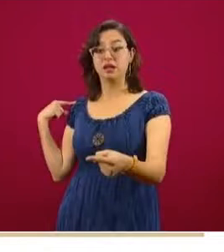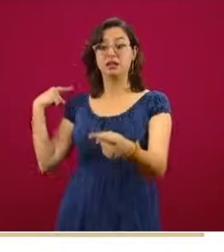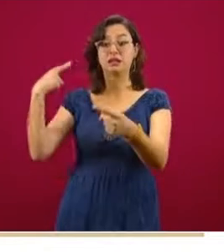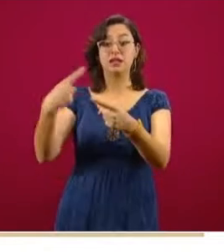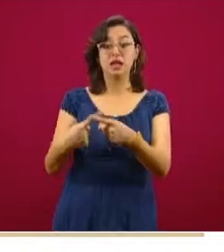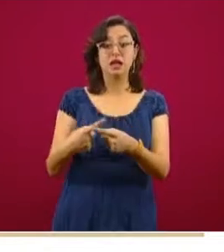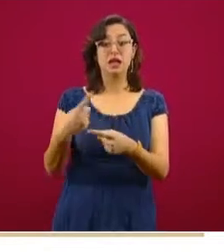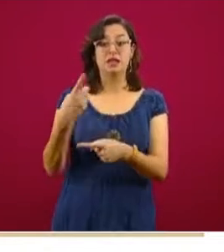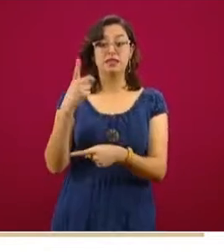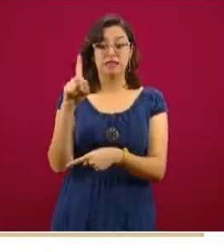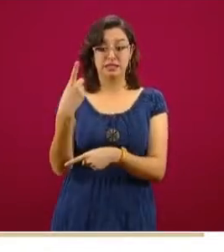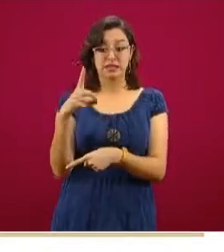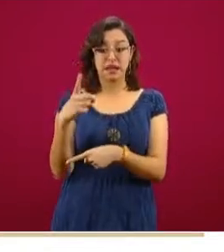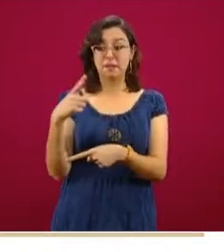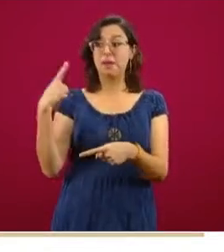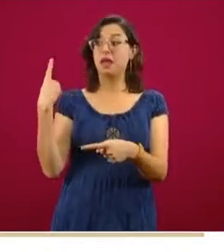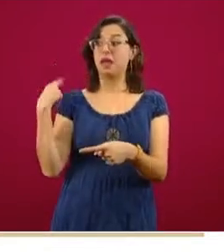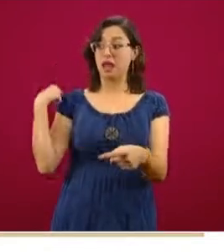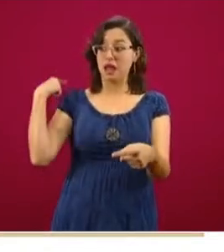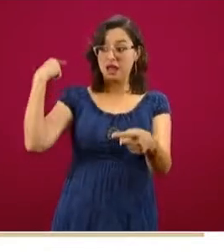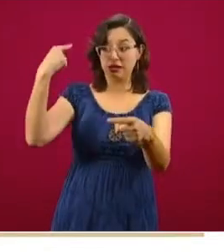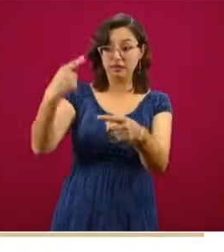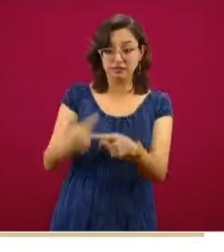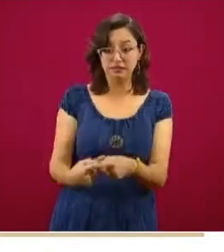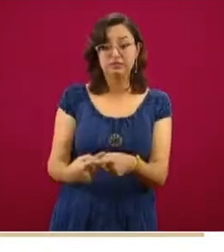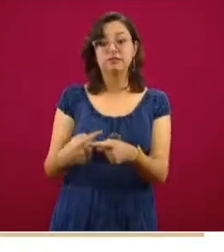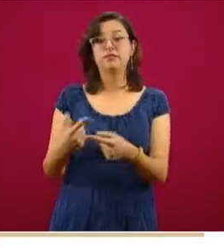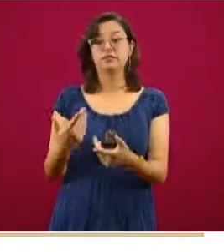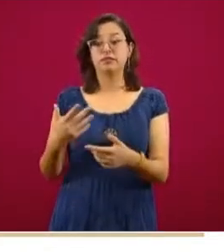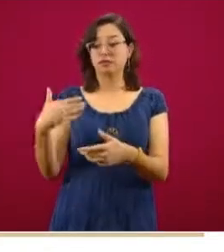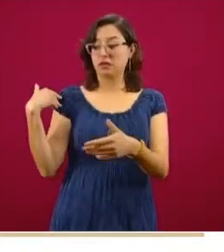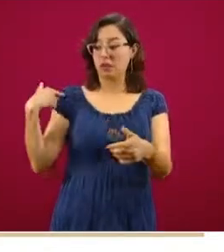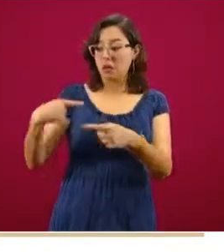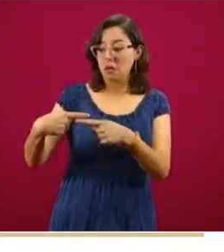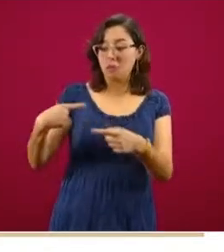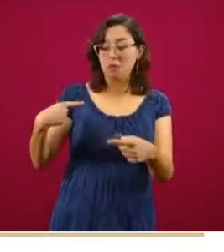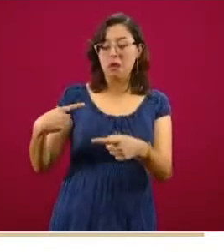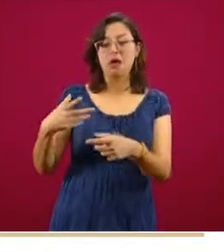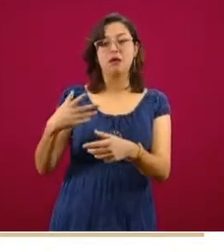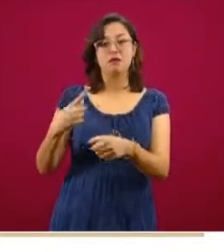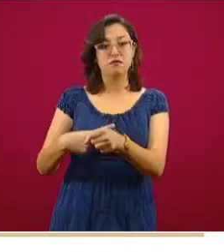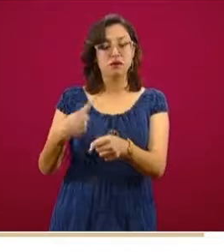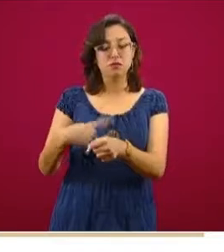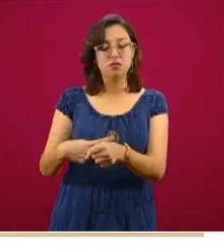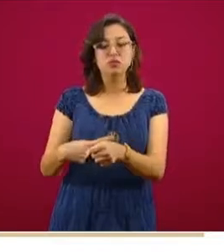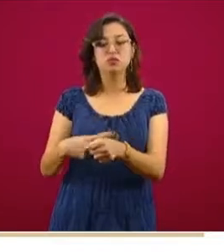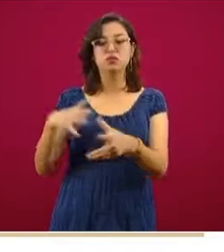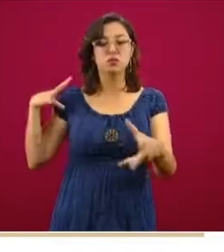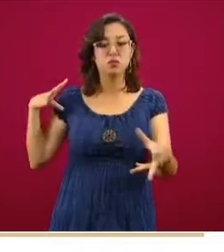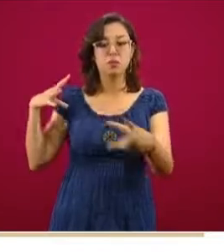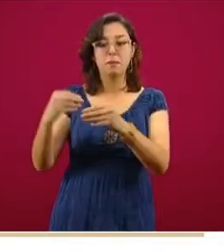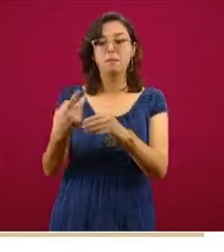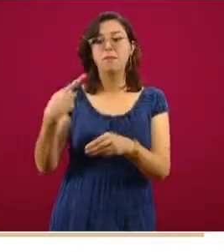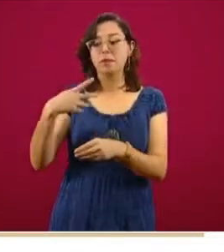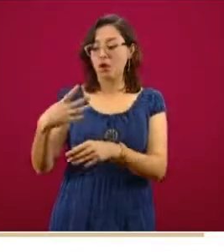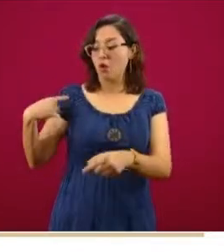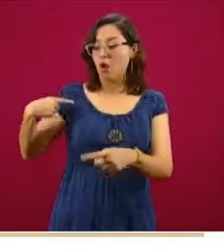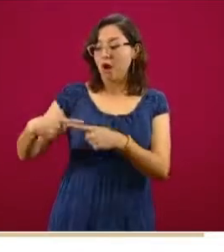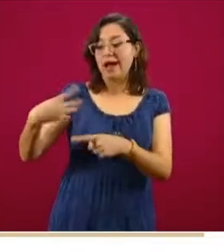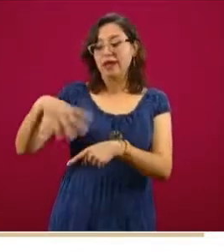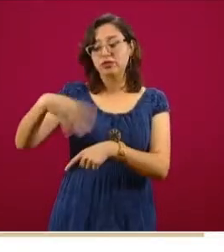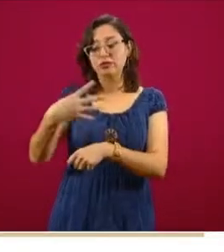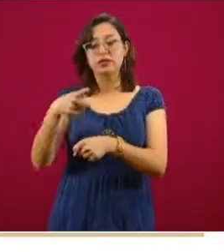diciembre del año pasado sean los que iniciaron con síntomas en los últimos 14 días, es decir, la pandemia activa, ya estamos